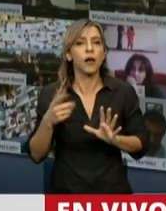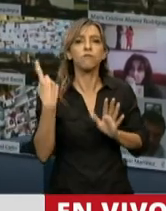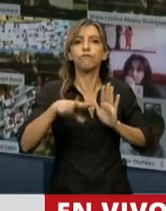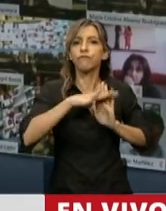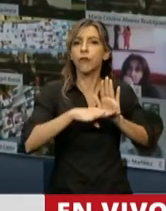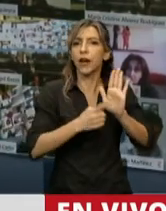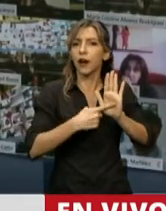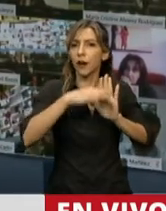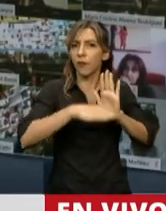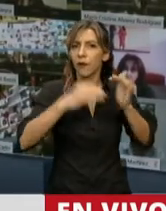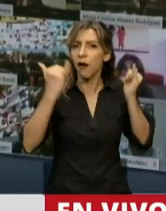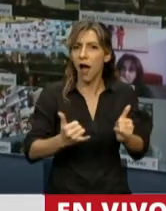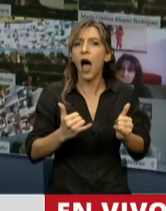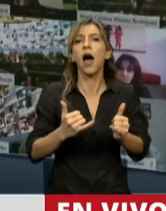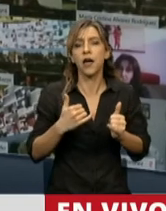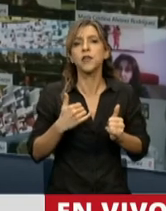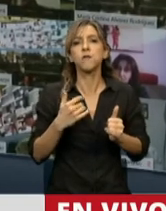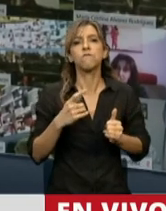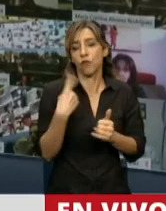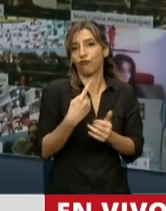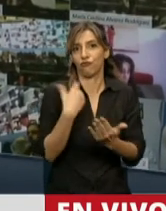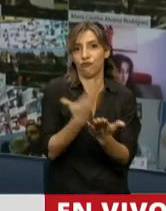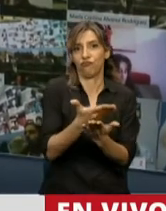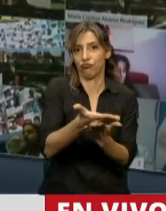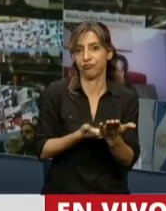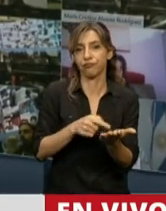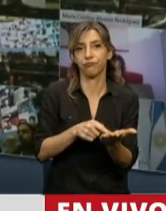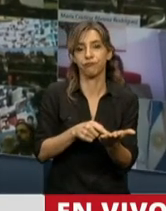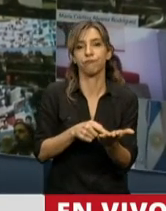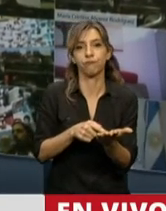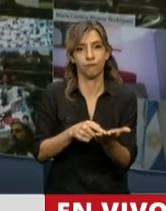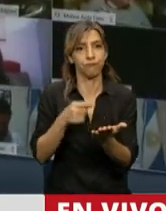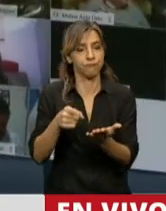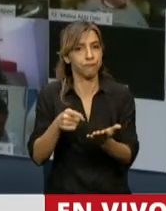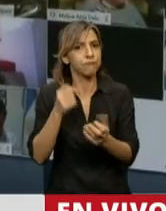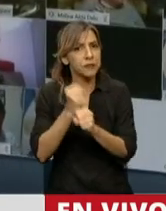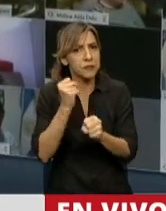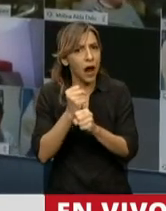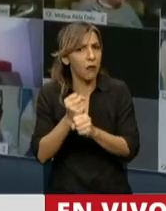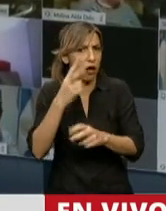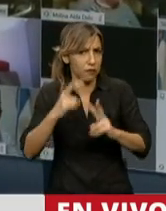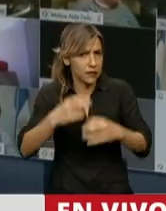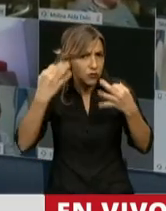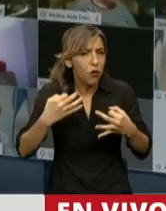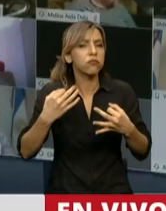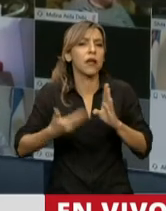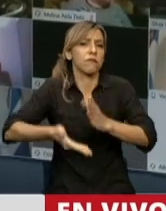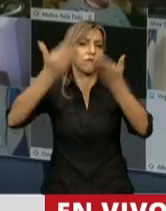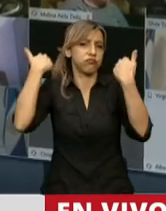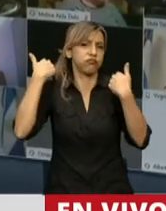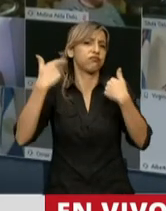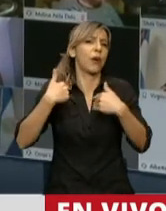positivas sobre el trabajo presentado por la República Argentina. Este trabajo, que comenzó hace más de 20